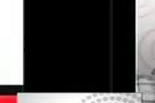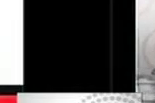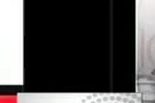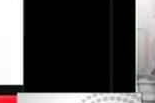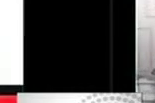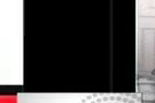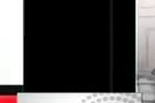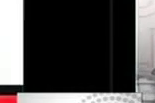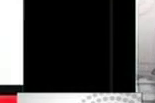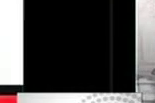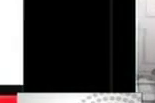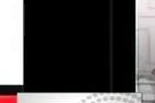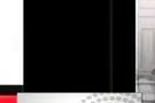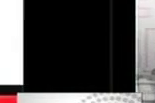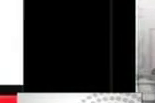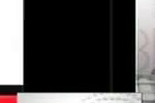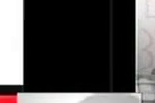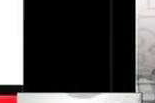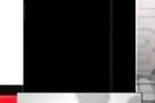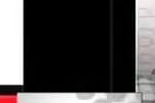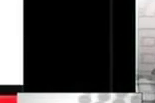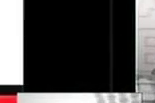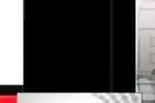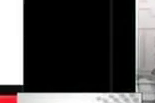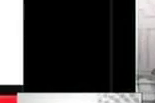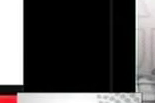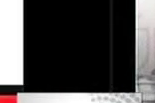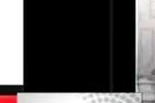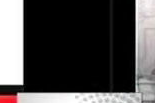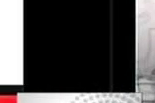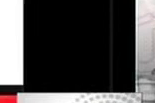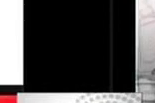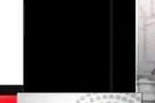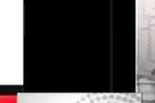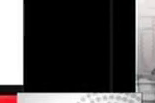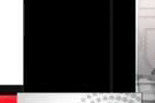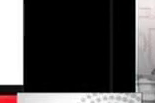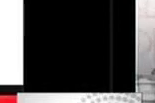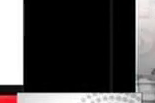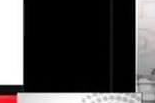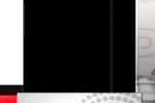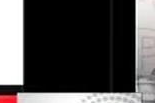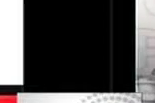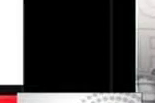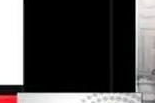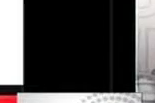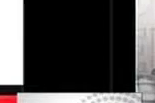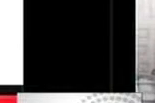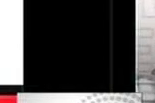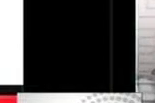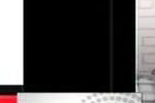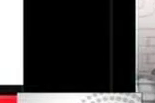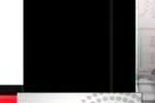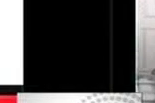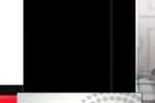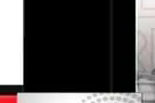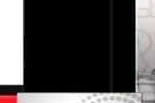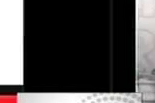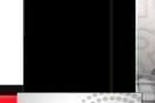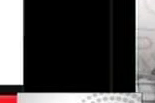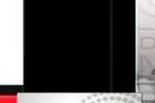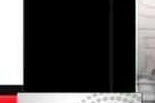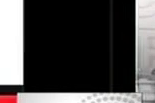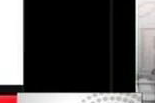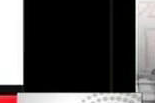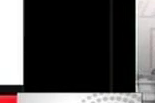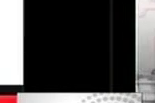reconocimiento y reconoce, digamos, los bonos de reconocimiento, porque esto, digamos, el pago del bono de reconocimiento es la ONP.